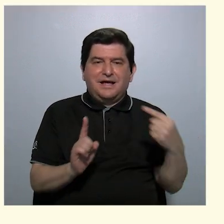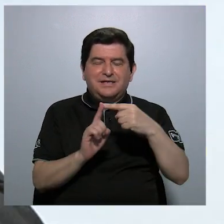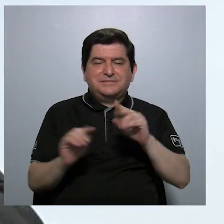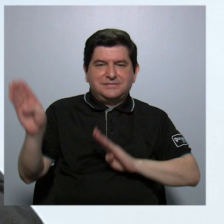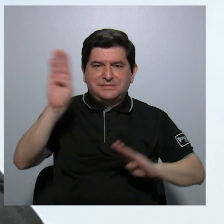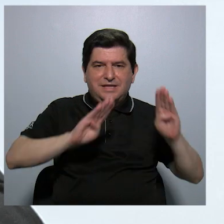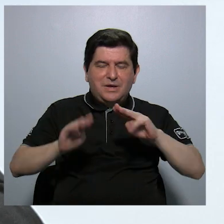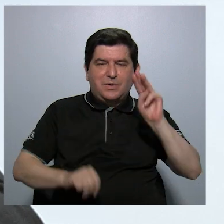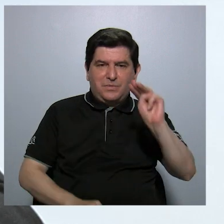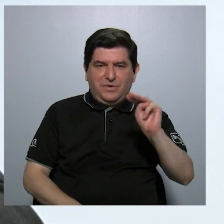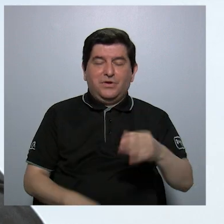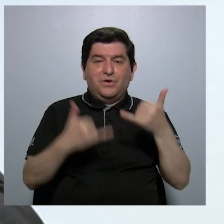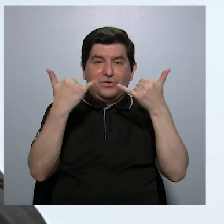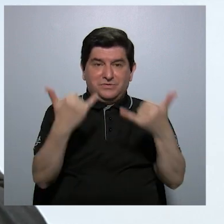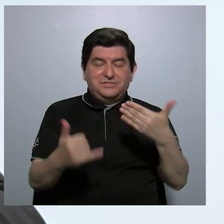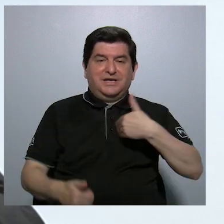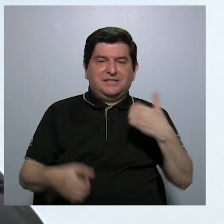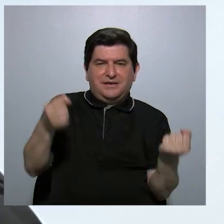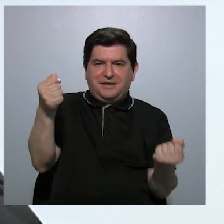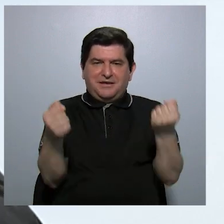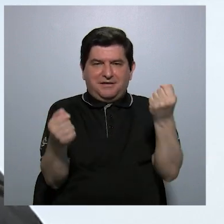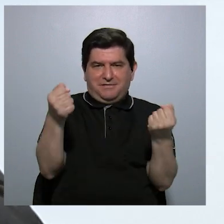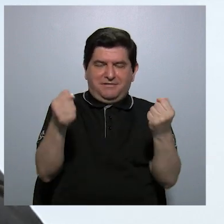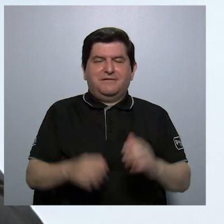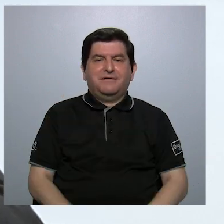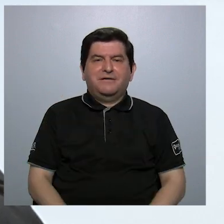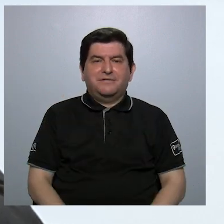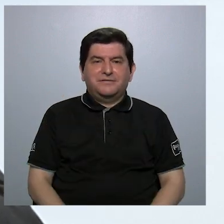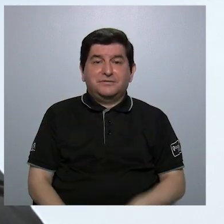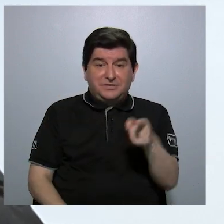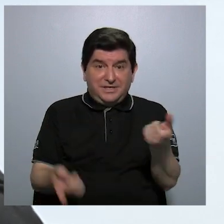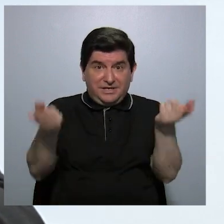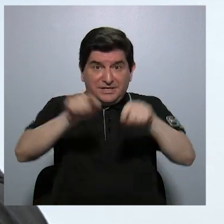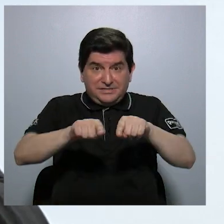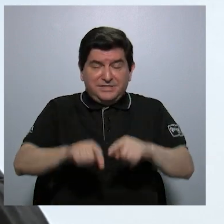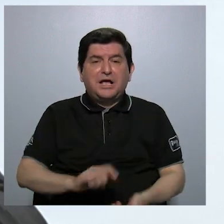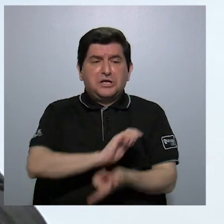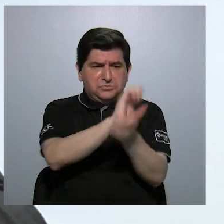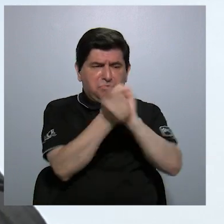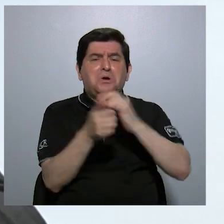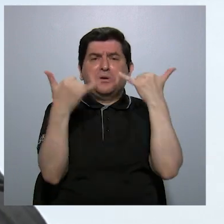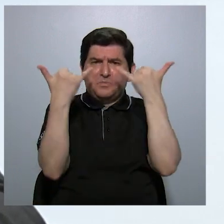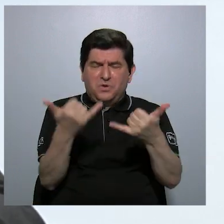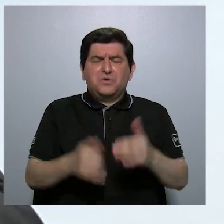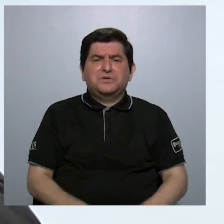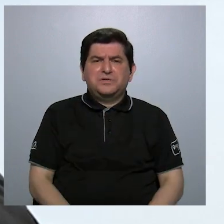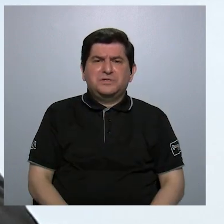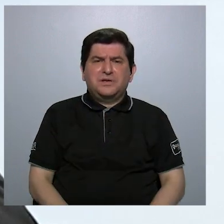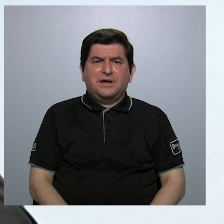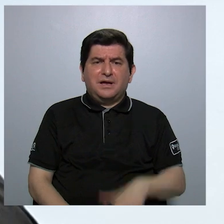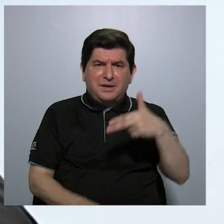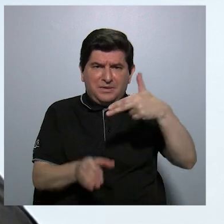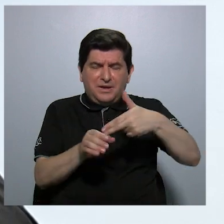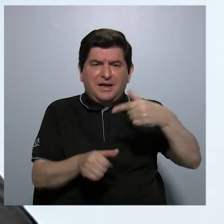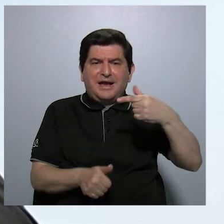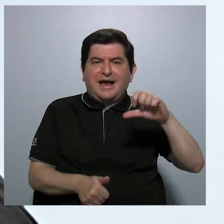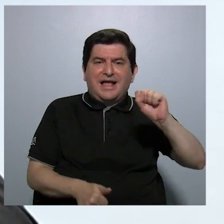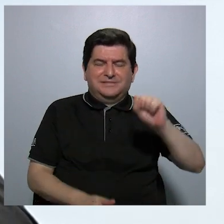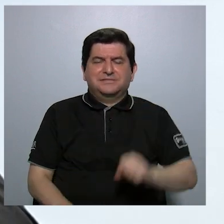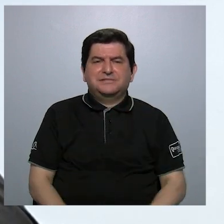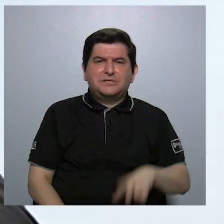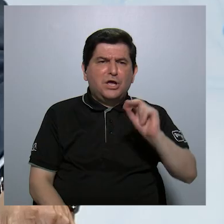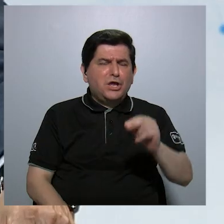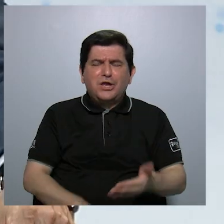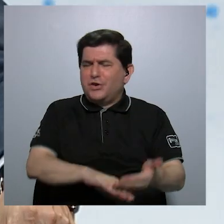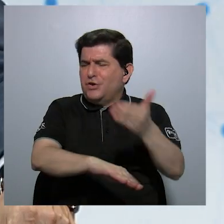biometano. Entonces ya se tendría flotas de vehículos que ya están adaptadas para el combustible gaseoso. ¿Por